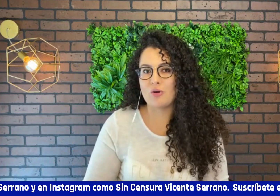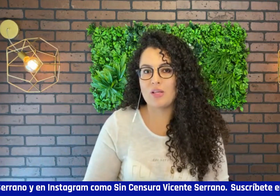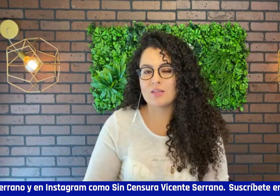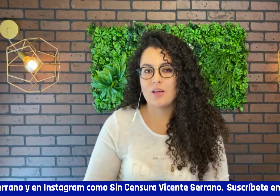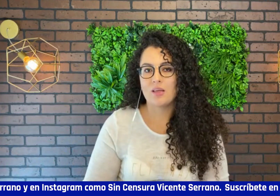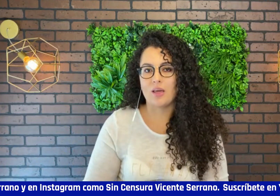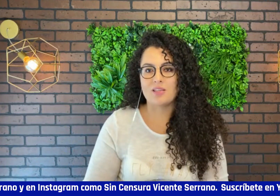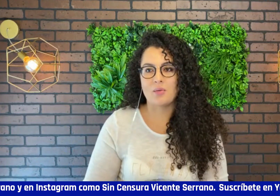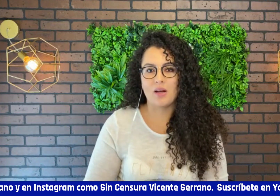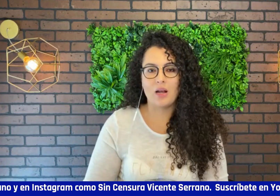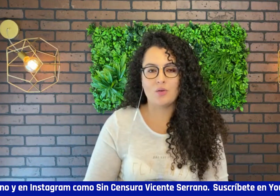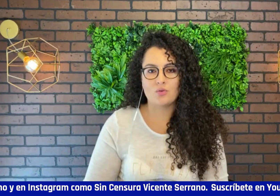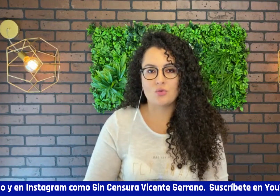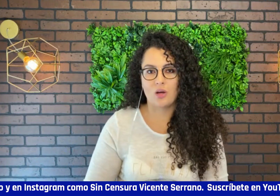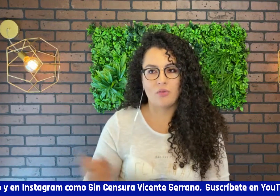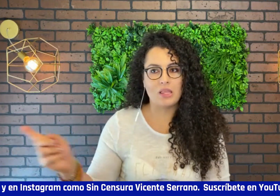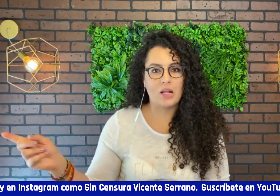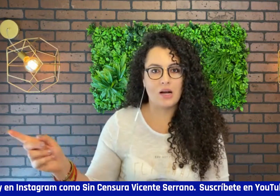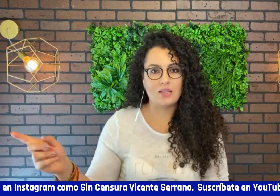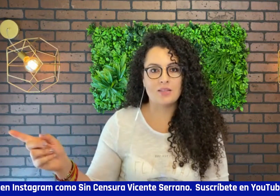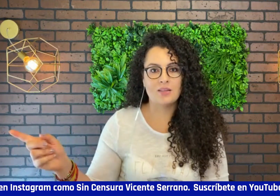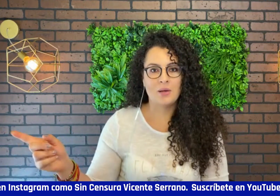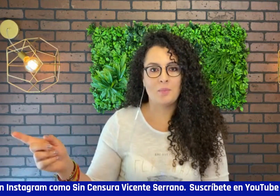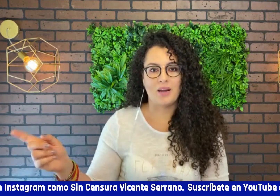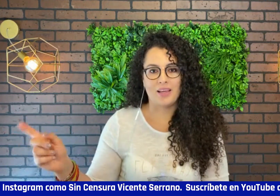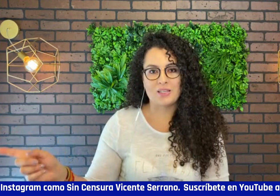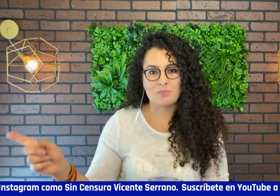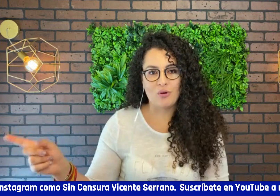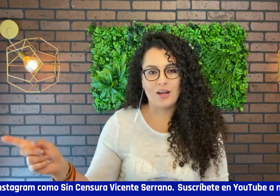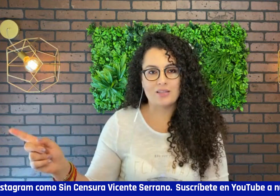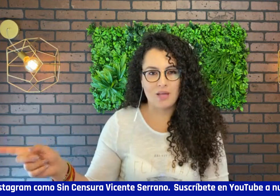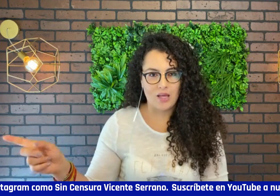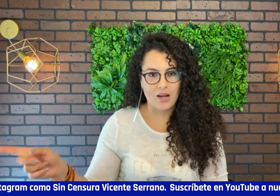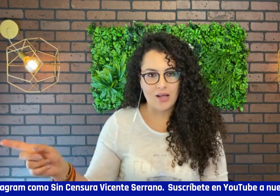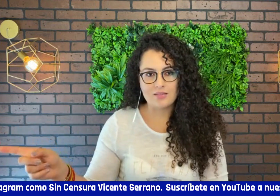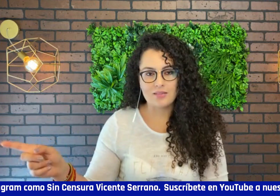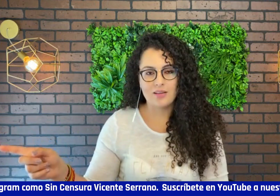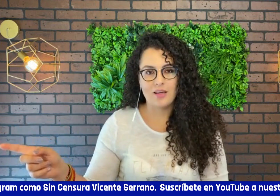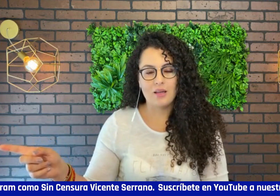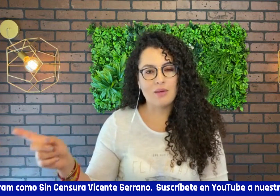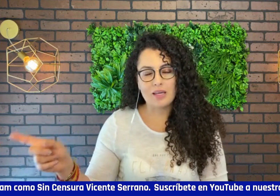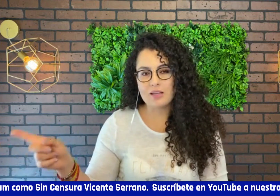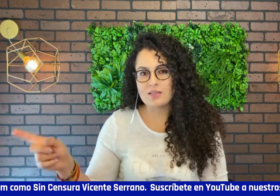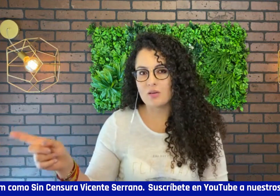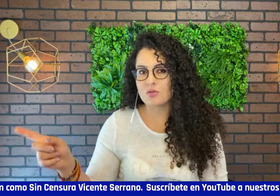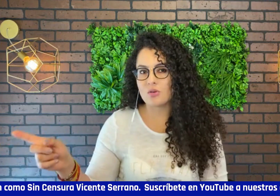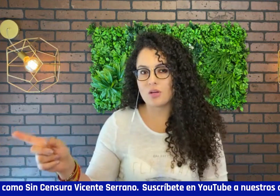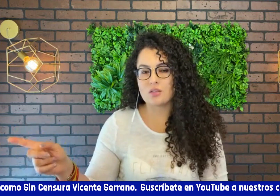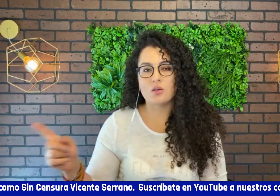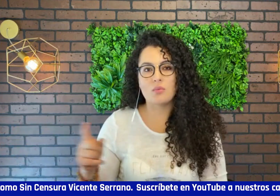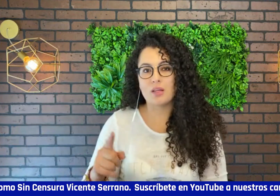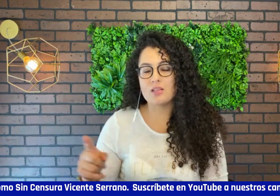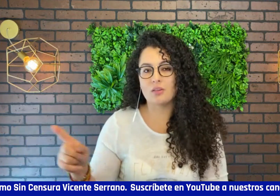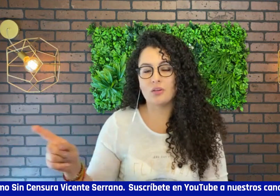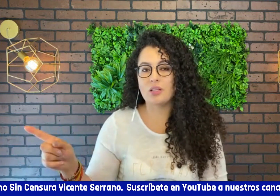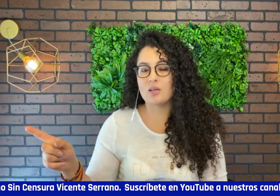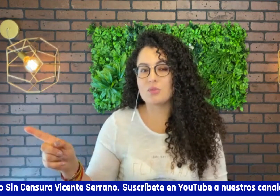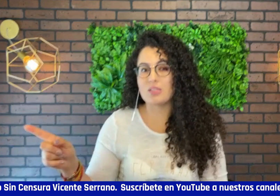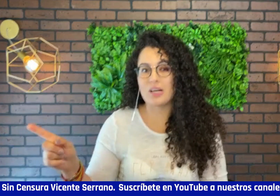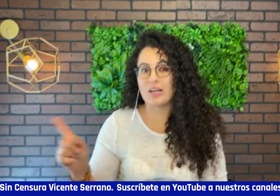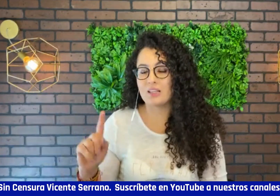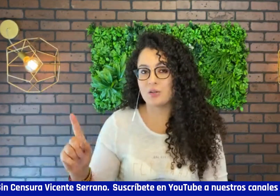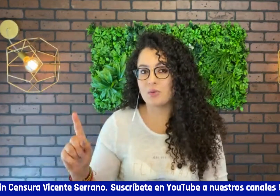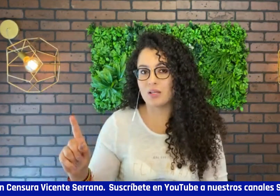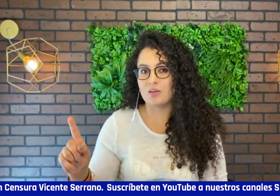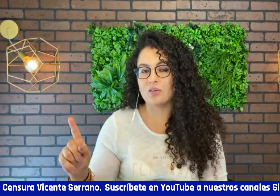adultos mayores que se van a los café internets para que les pongan las mañaneras. Imagínense lo chulo que es eso. Imagínense cuando ya